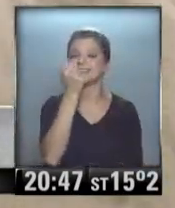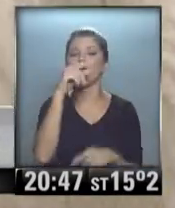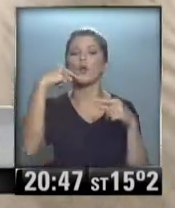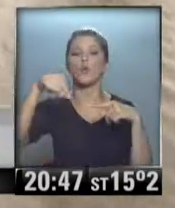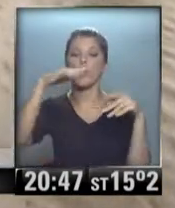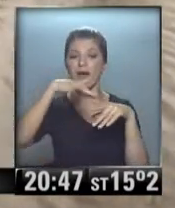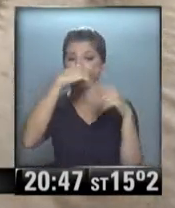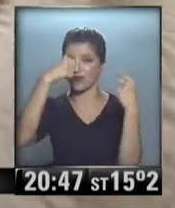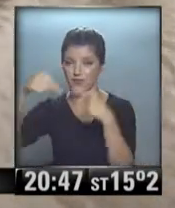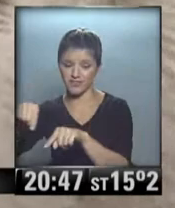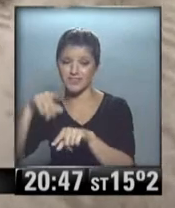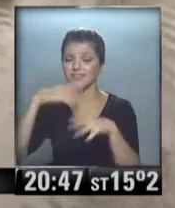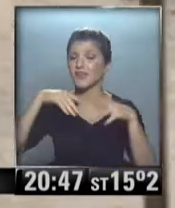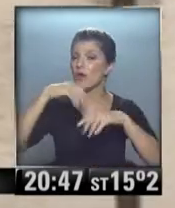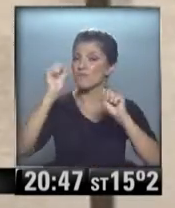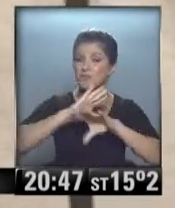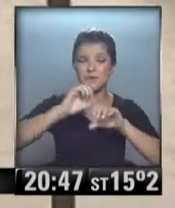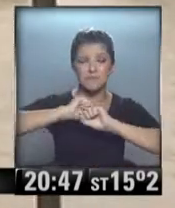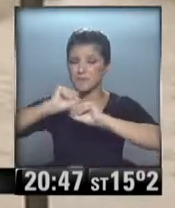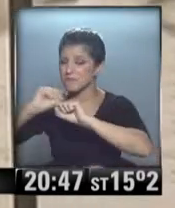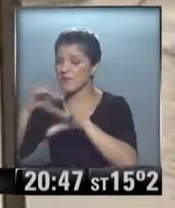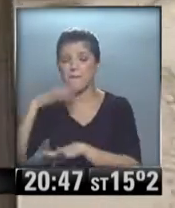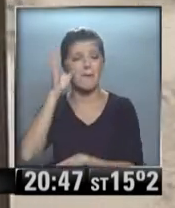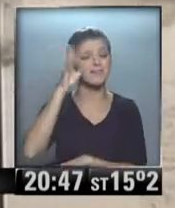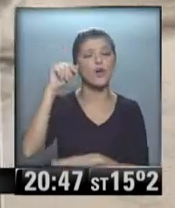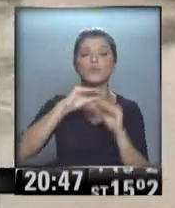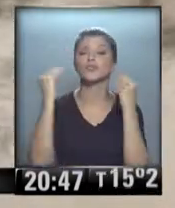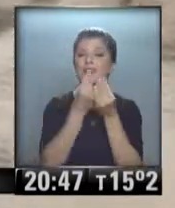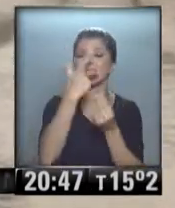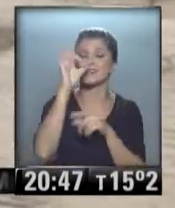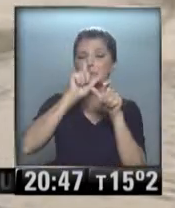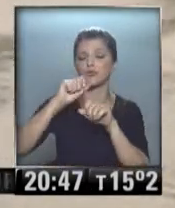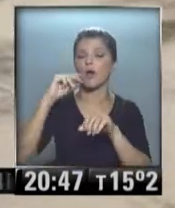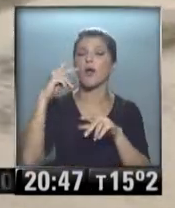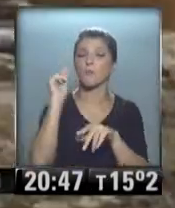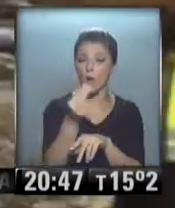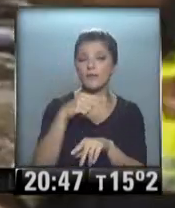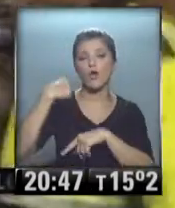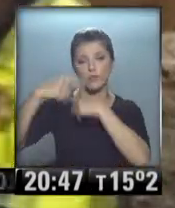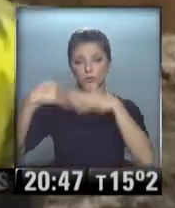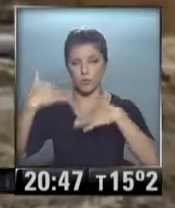los daños materiales son incontables. Hay más de 30 muertos y sigue la alerta.